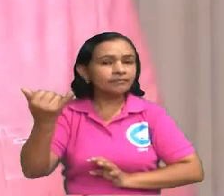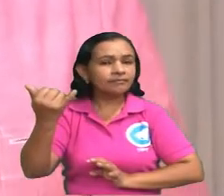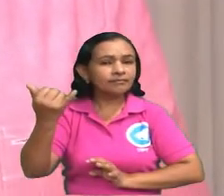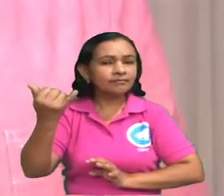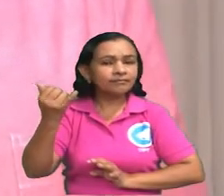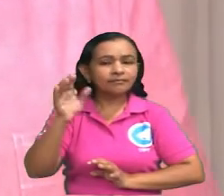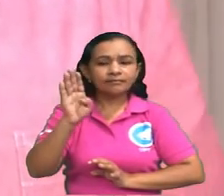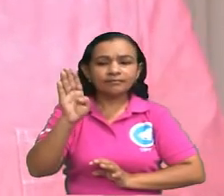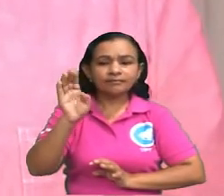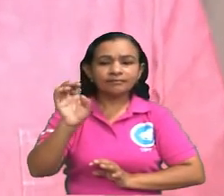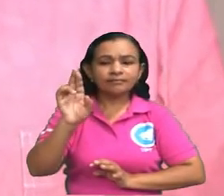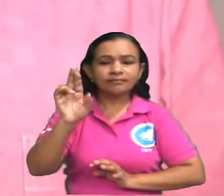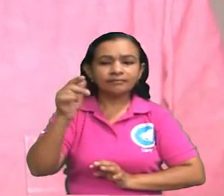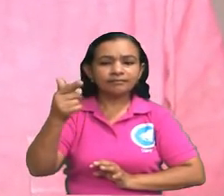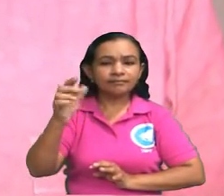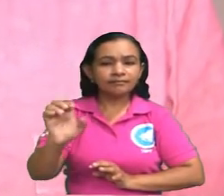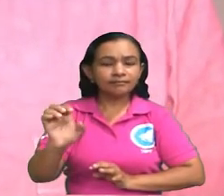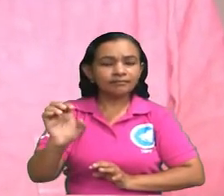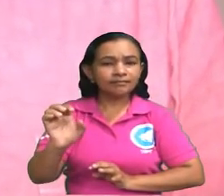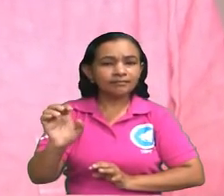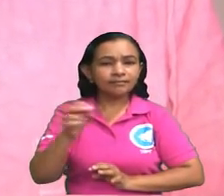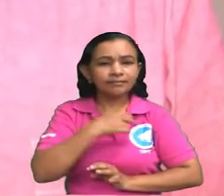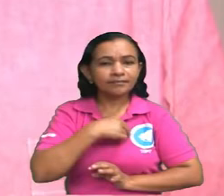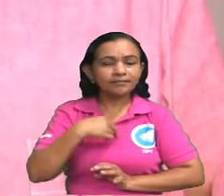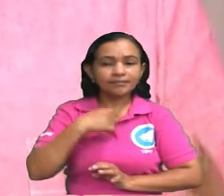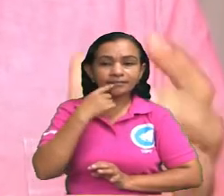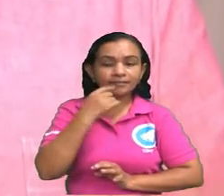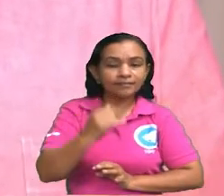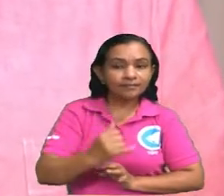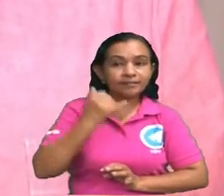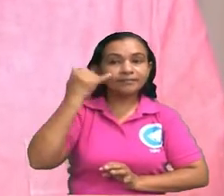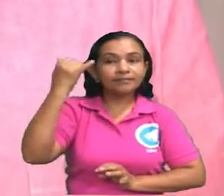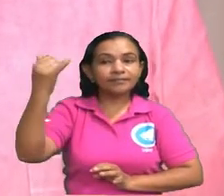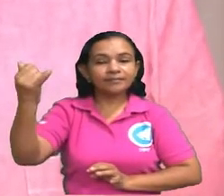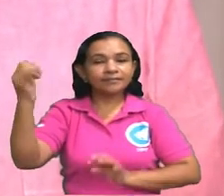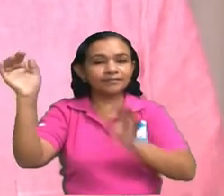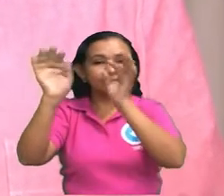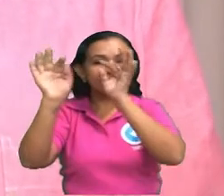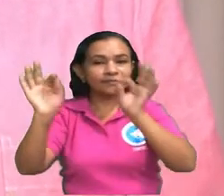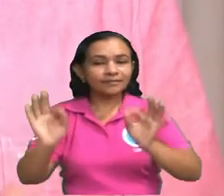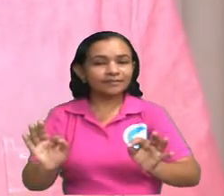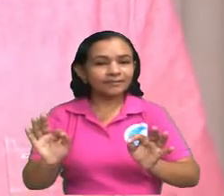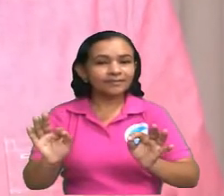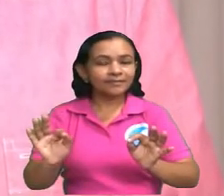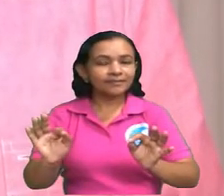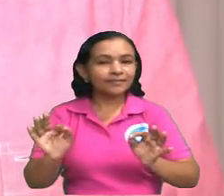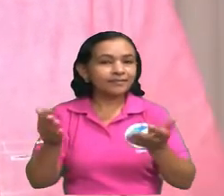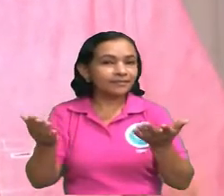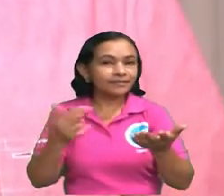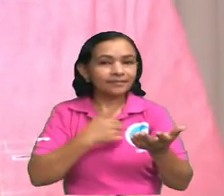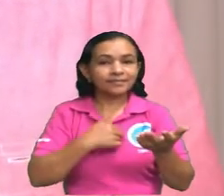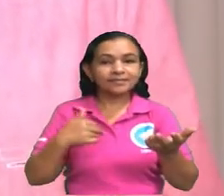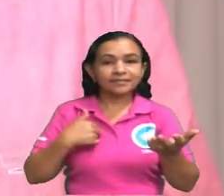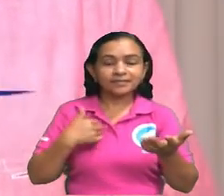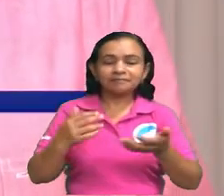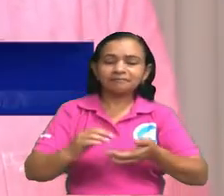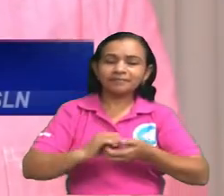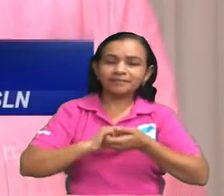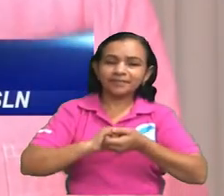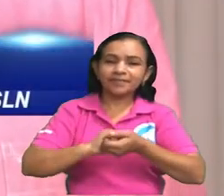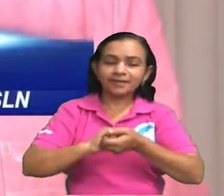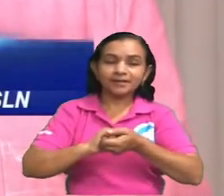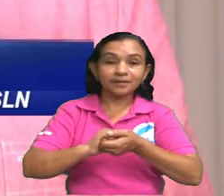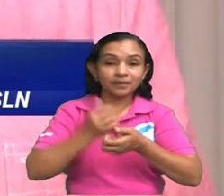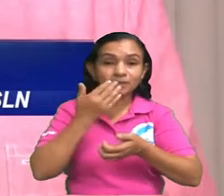comandante Borges hacía, lo llamaba a él para felicitarle. Es decir, era, además de ser unos amigos